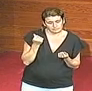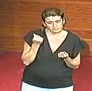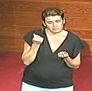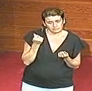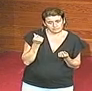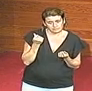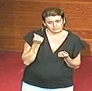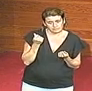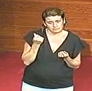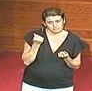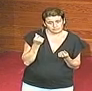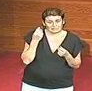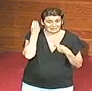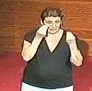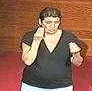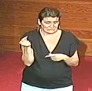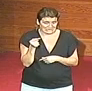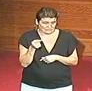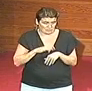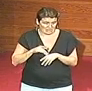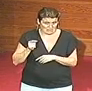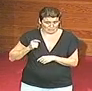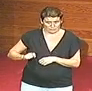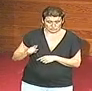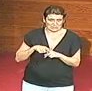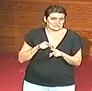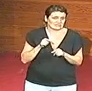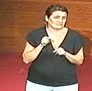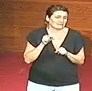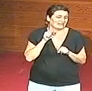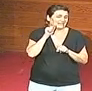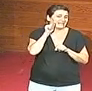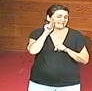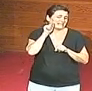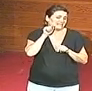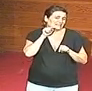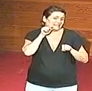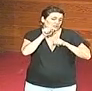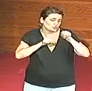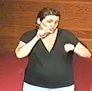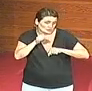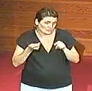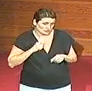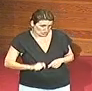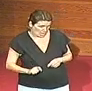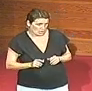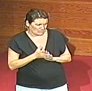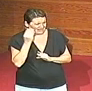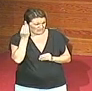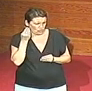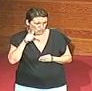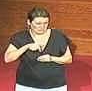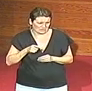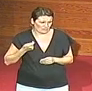ser negativo para la profesión es el intrusismo profesional. Creo que es una de las profesiones en las que más intrusismo